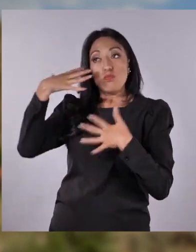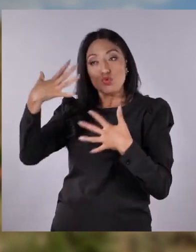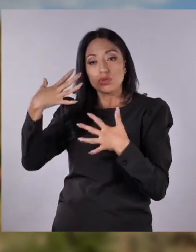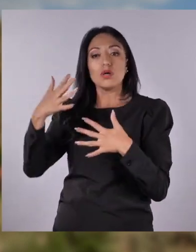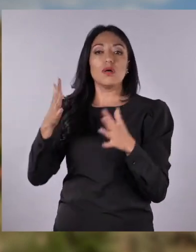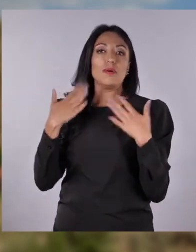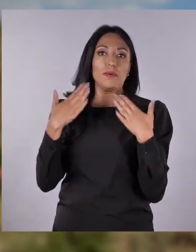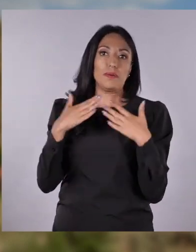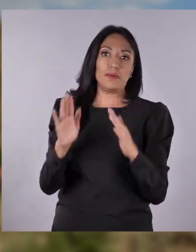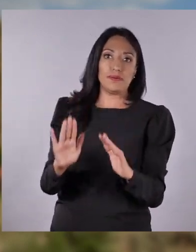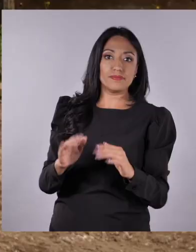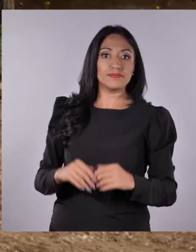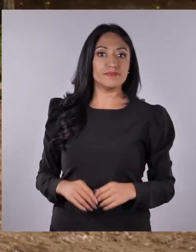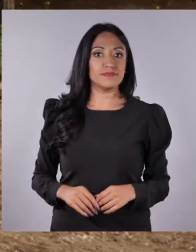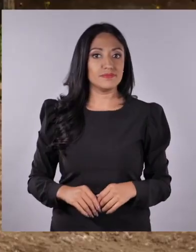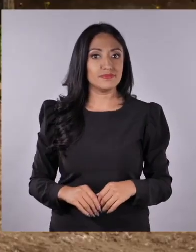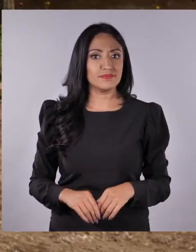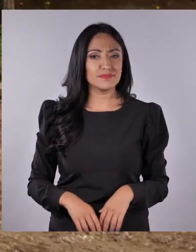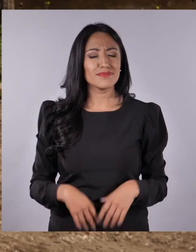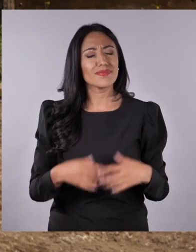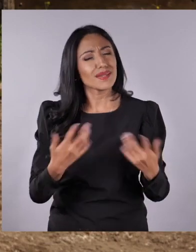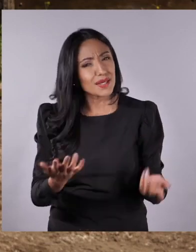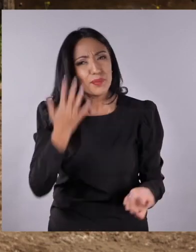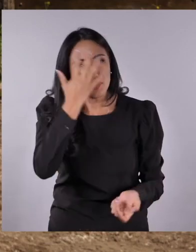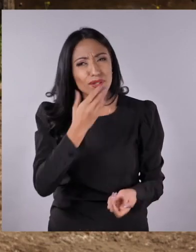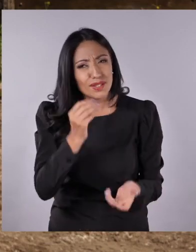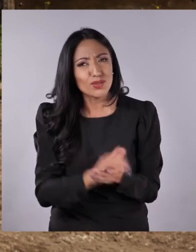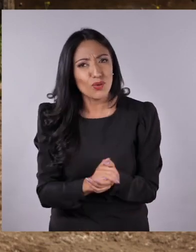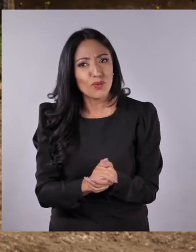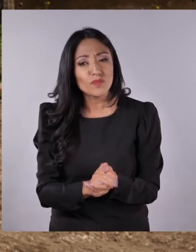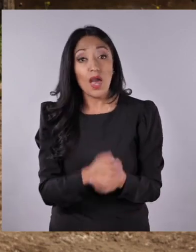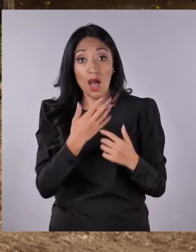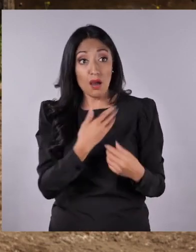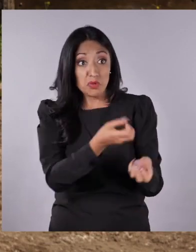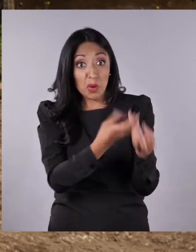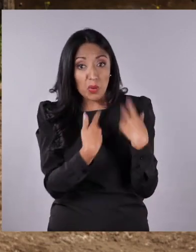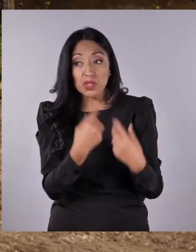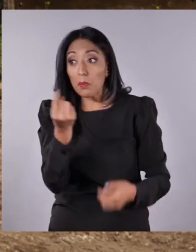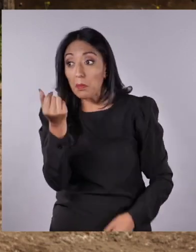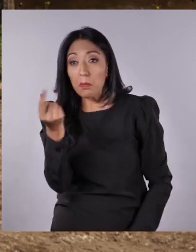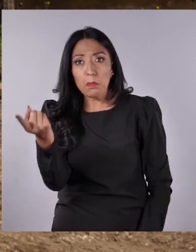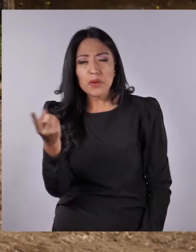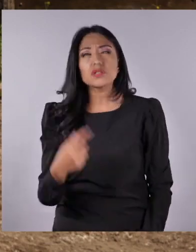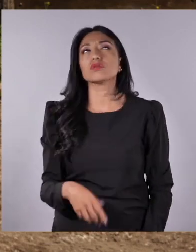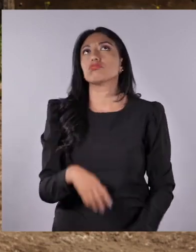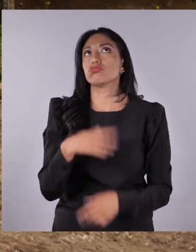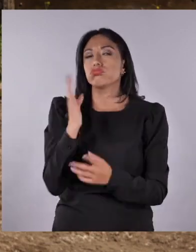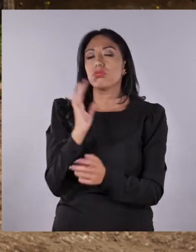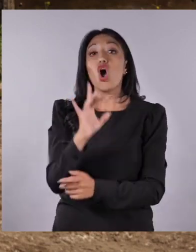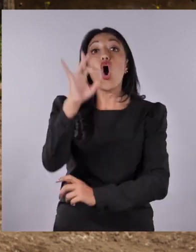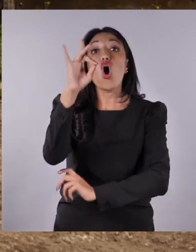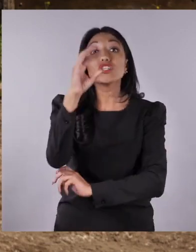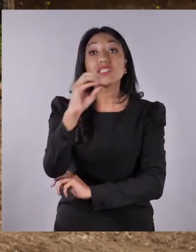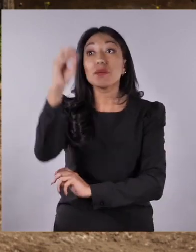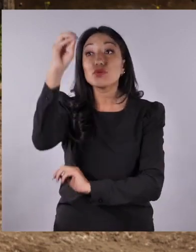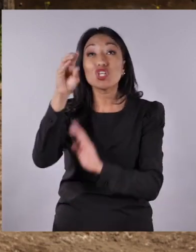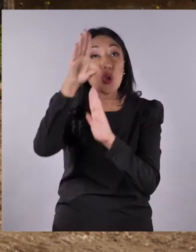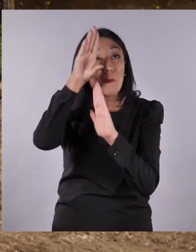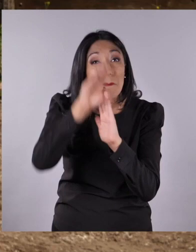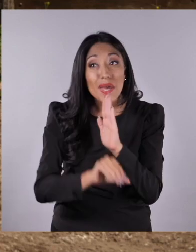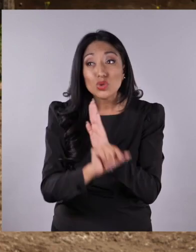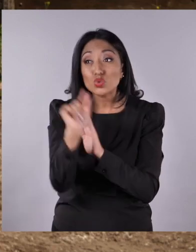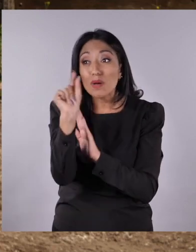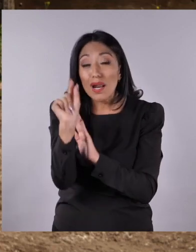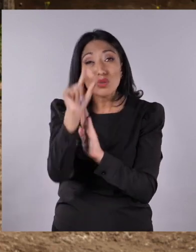hace mucho calor en el día. ¡Qué bacán, ¿no? Según me contaron, su precio suele ser hasta un 80%